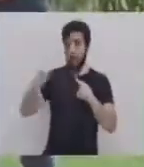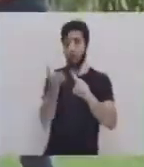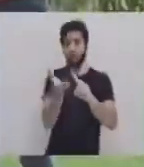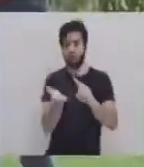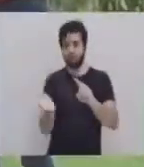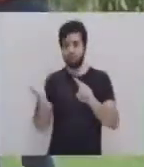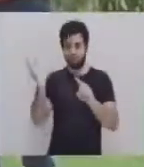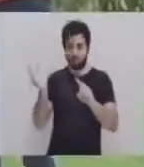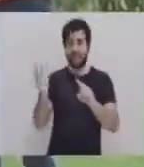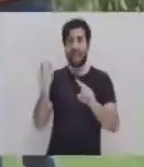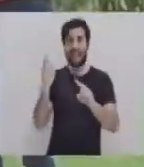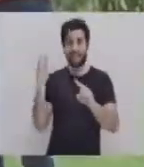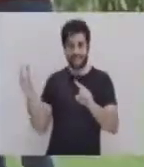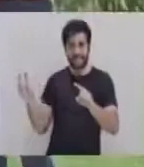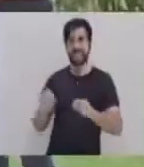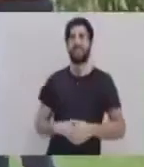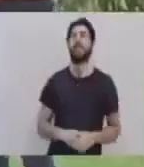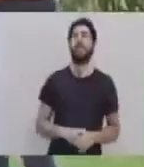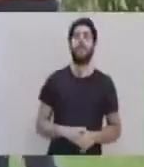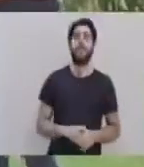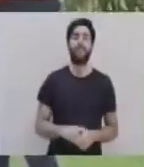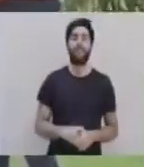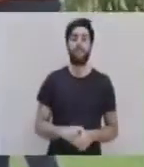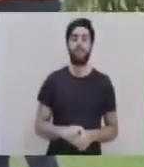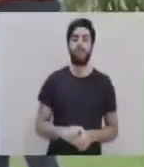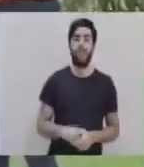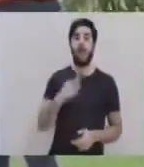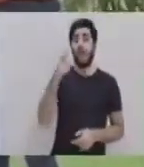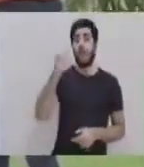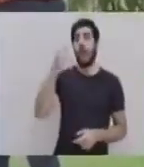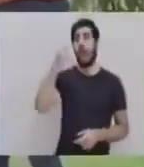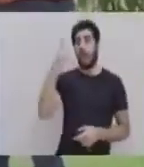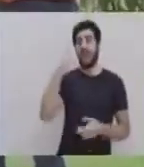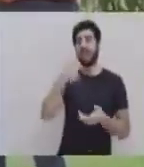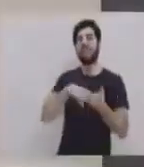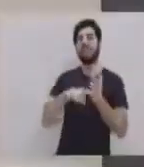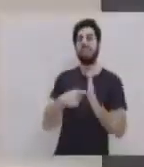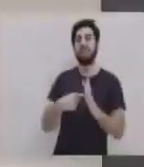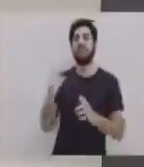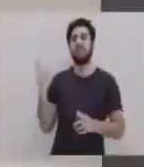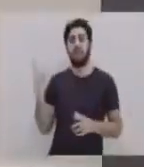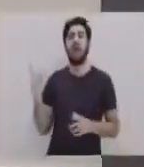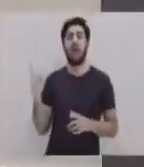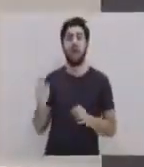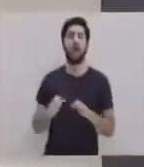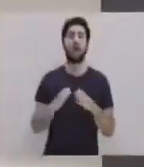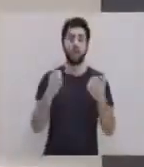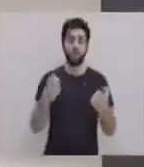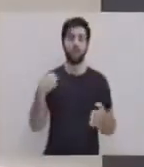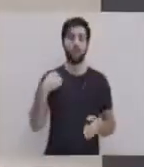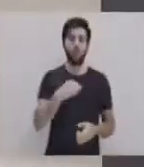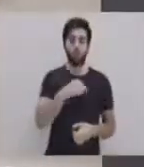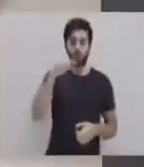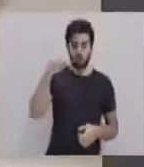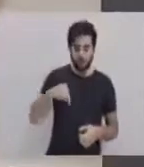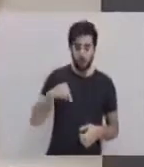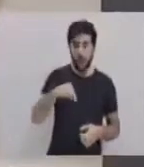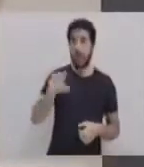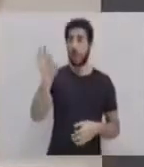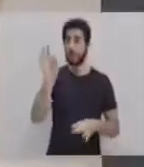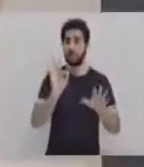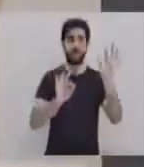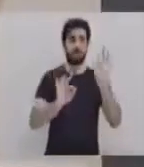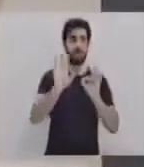esto, entonces hoy vamos a encontrar qué es el punto de inflexión. ¿Qué quiere decir esto? El punto exacto en donde la